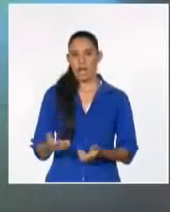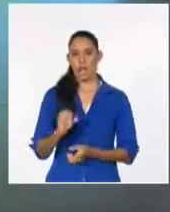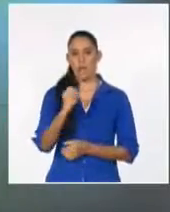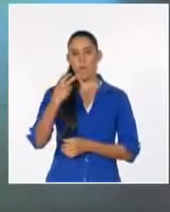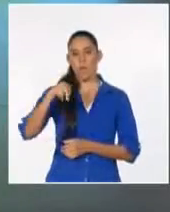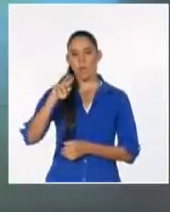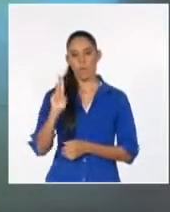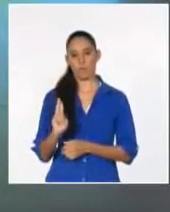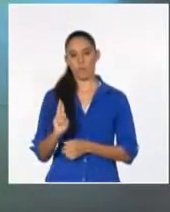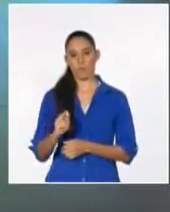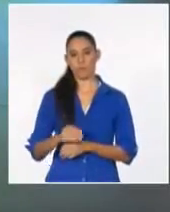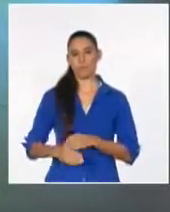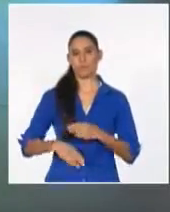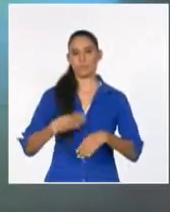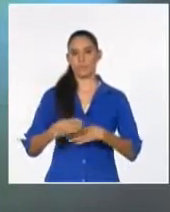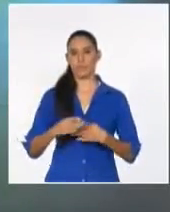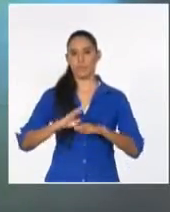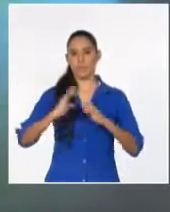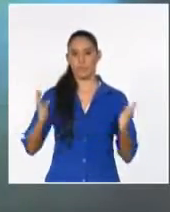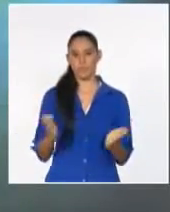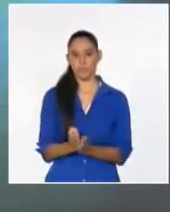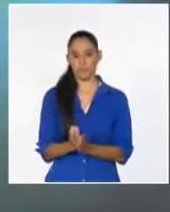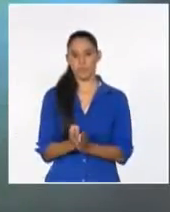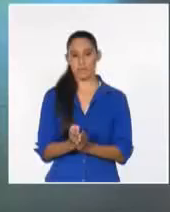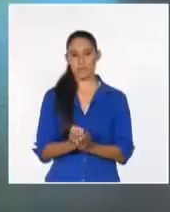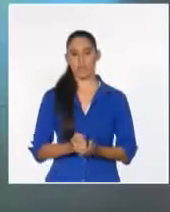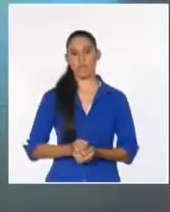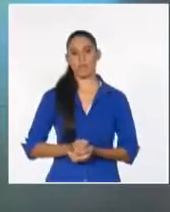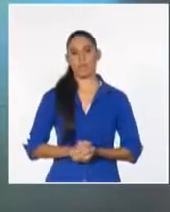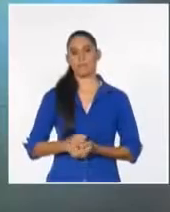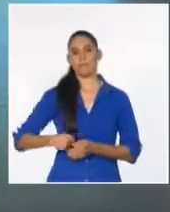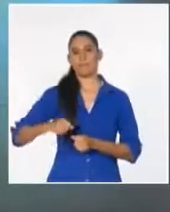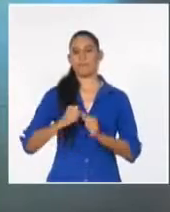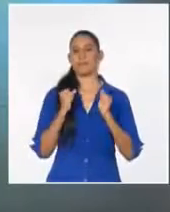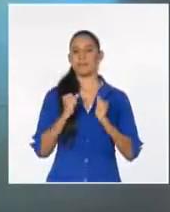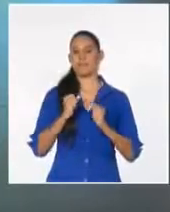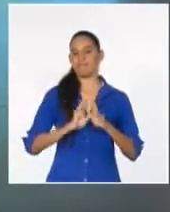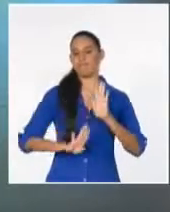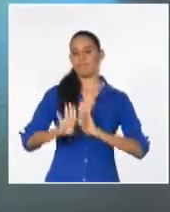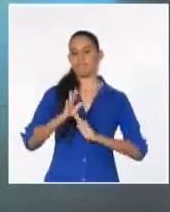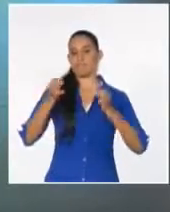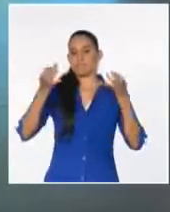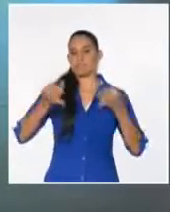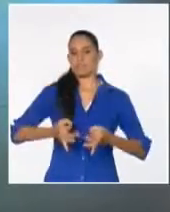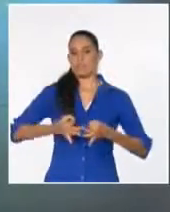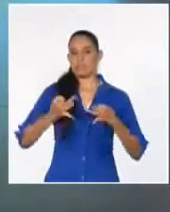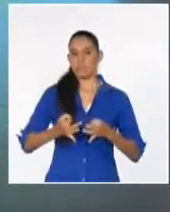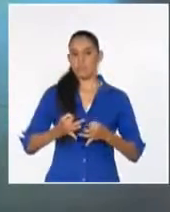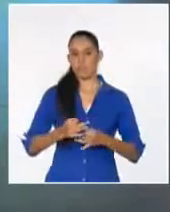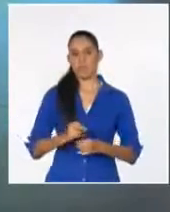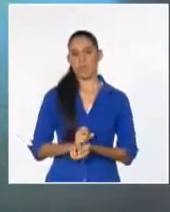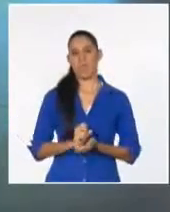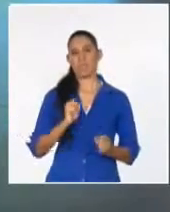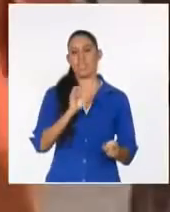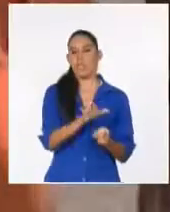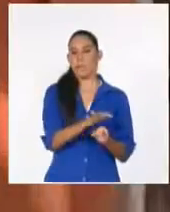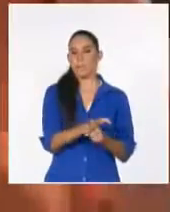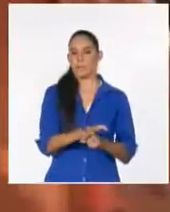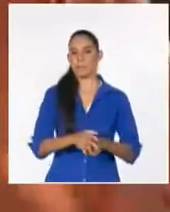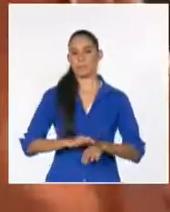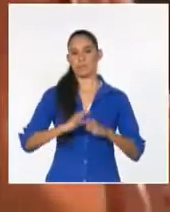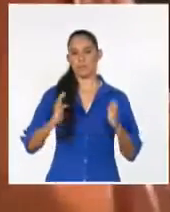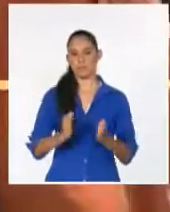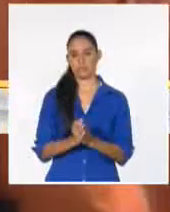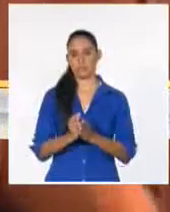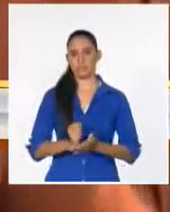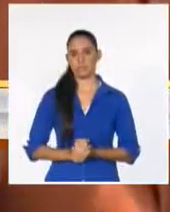fuerza armada multinacional en la nación caribeña para reforzar la seguridad local en medio de una crisis de violencia generalizada. El